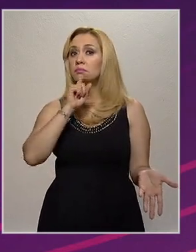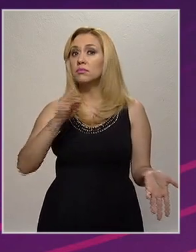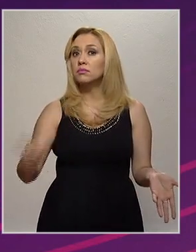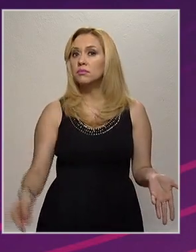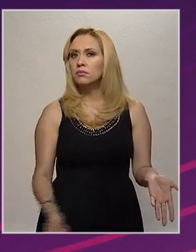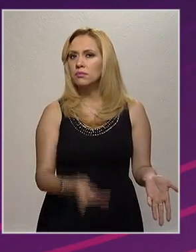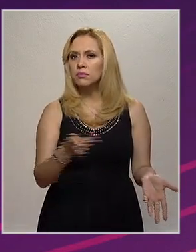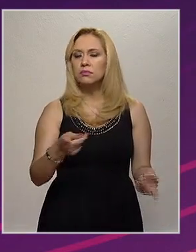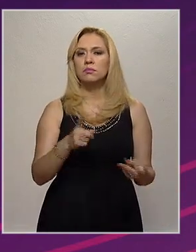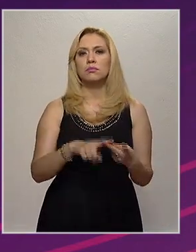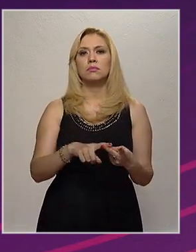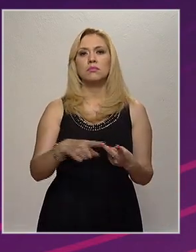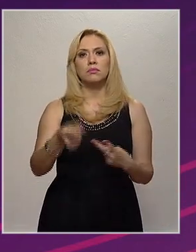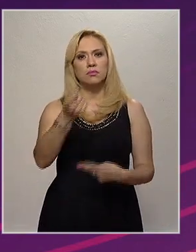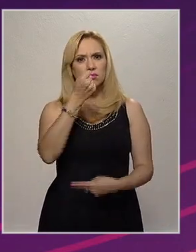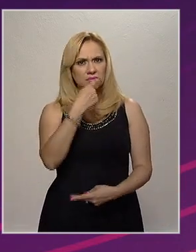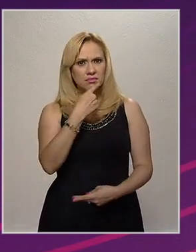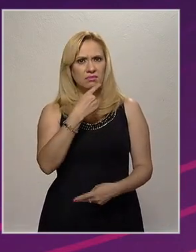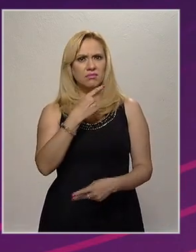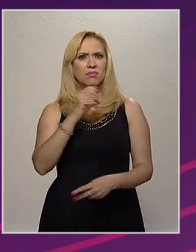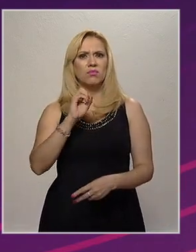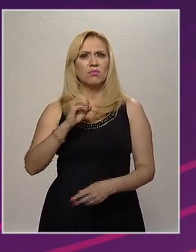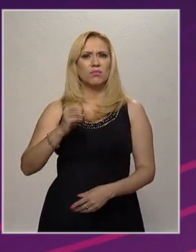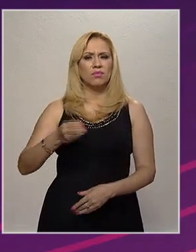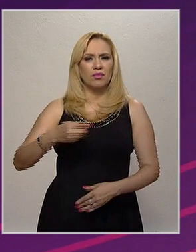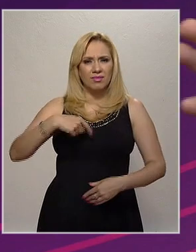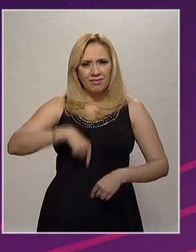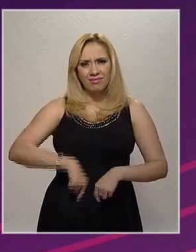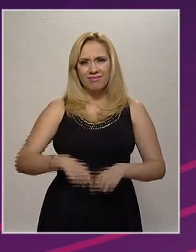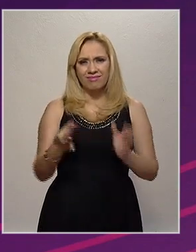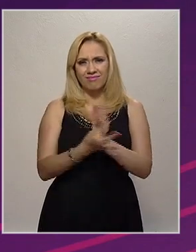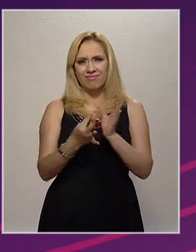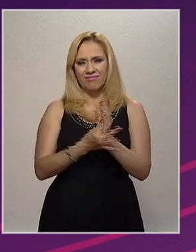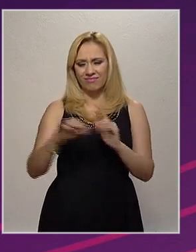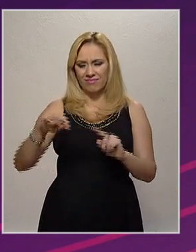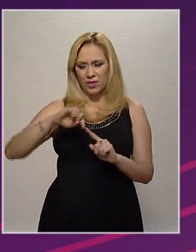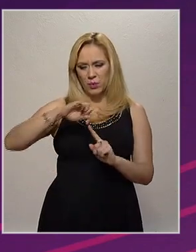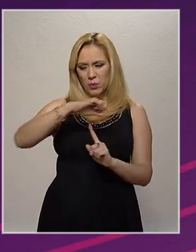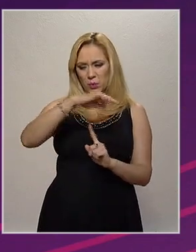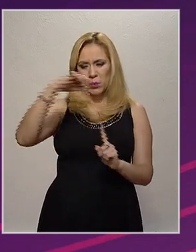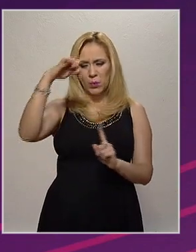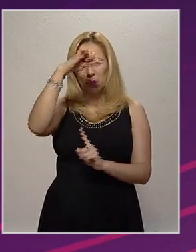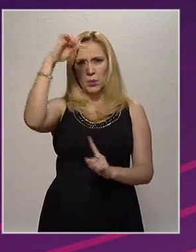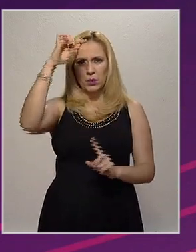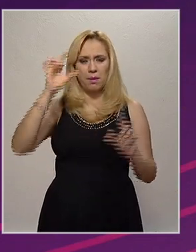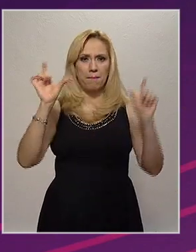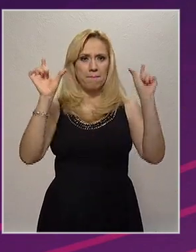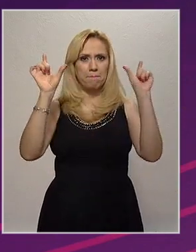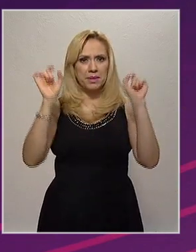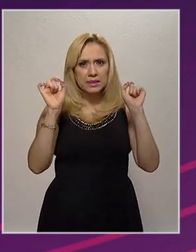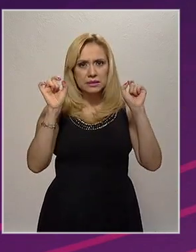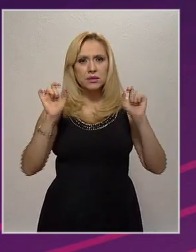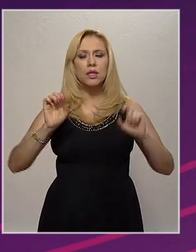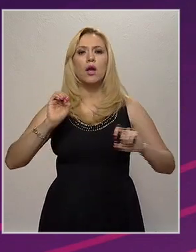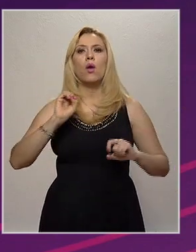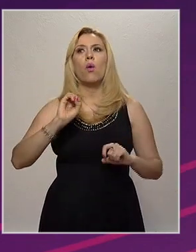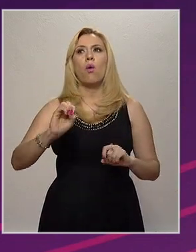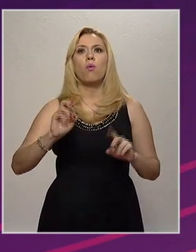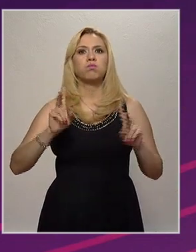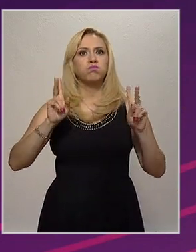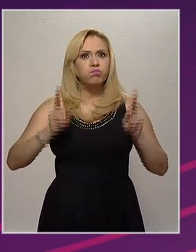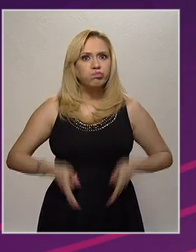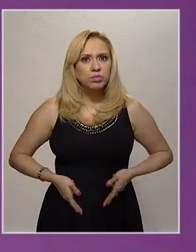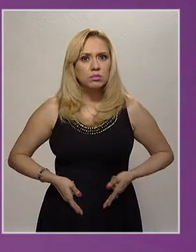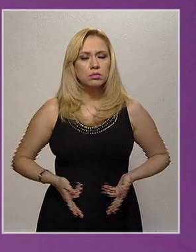sobre anticoncepción forzada. Esa es otra práctica también más común de lo que solíamos